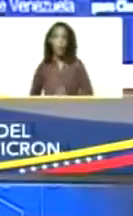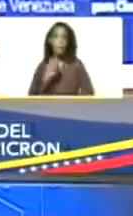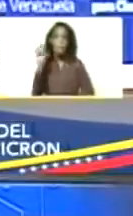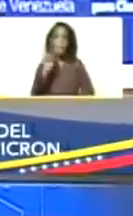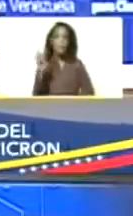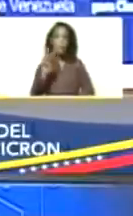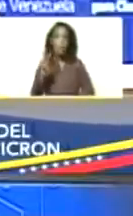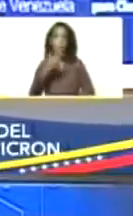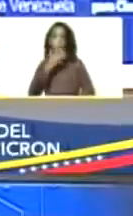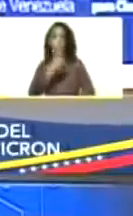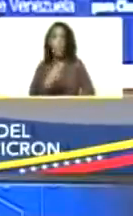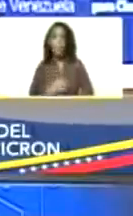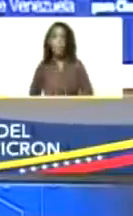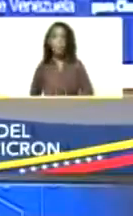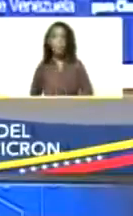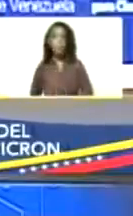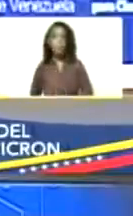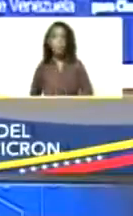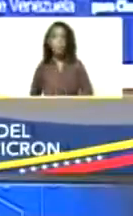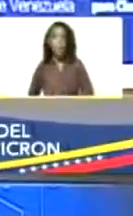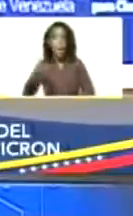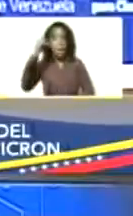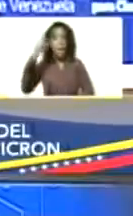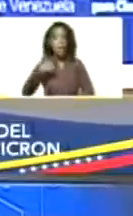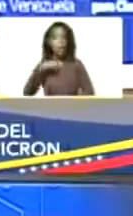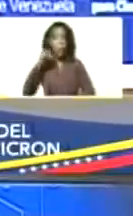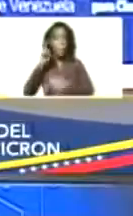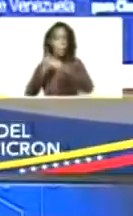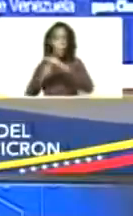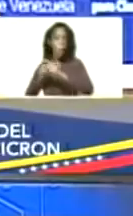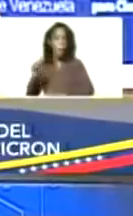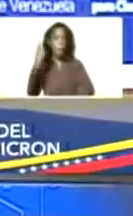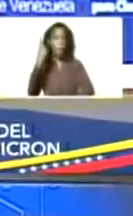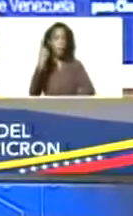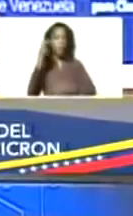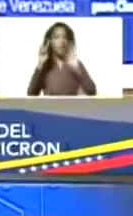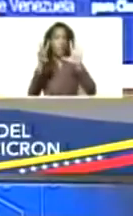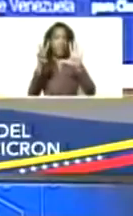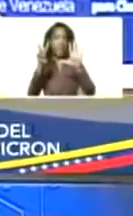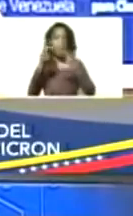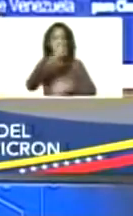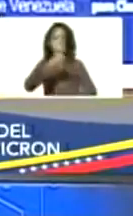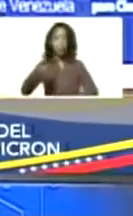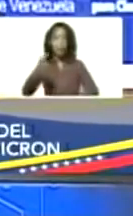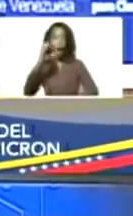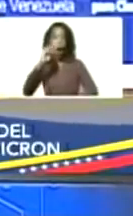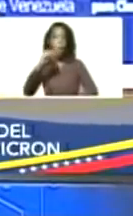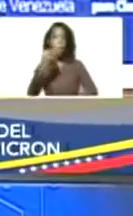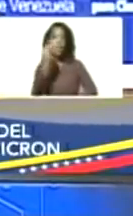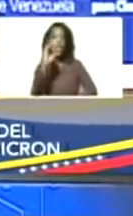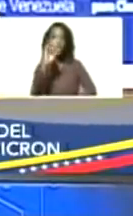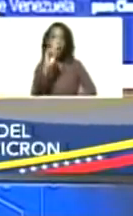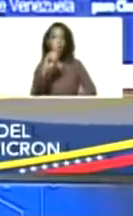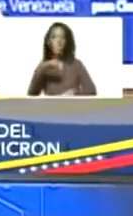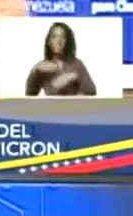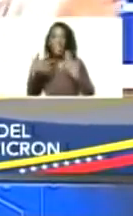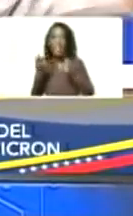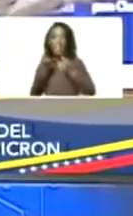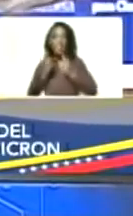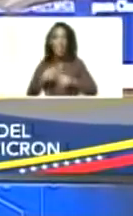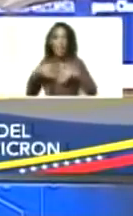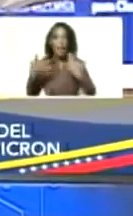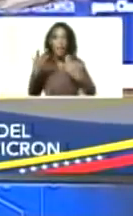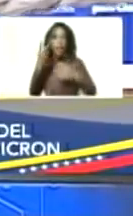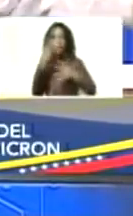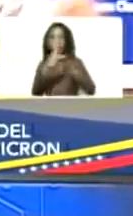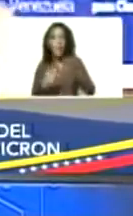22 de diciembre, día en que hemos confirmado los primeros 7 casos de Omicron, ¿de qué se trata la variante Omicron?